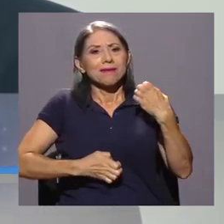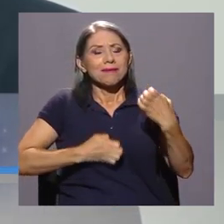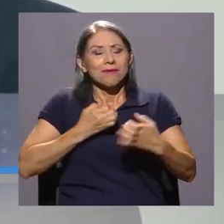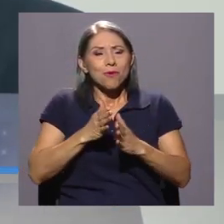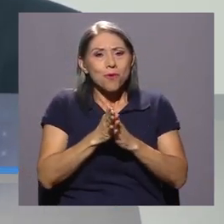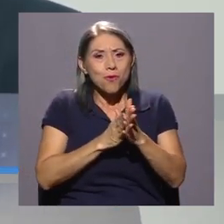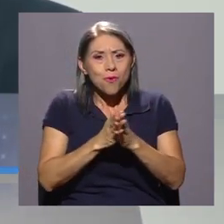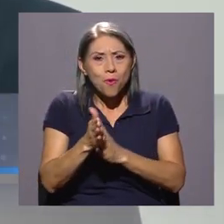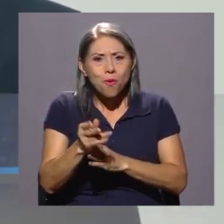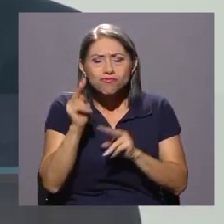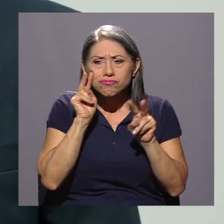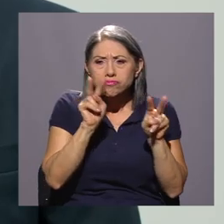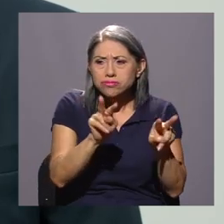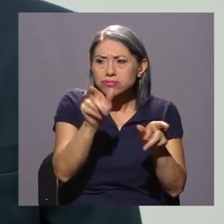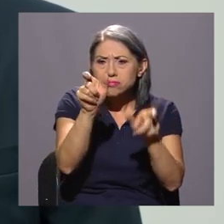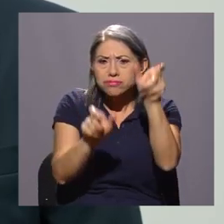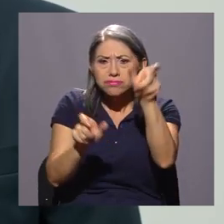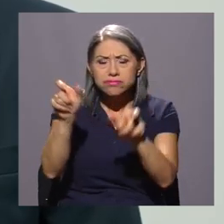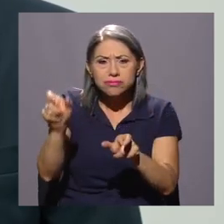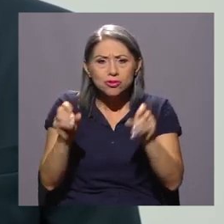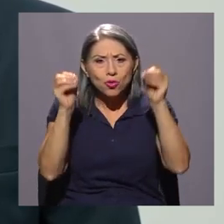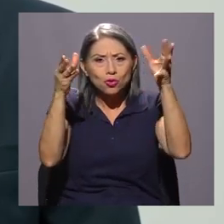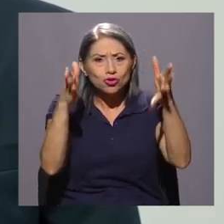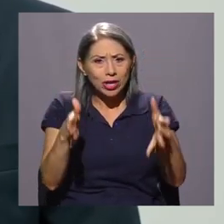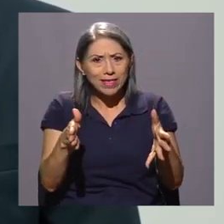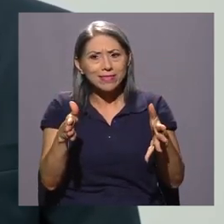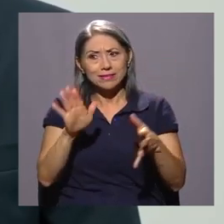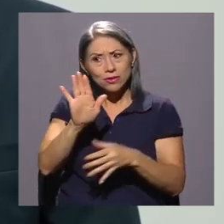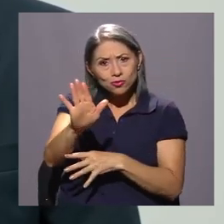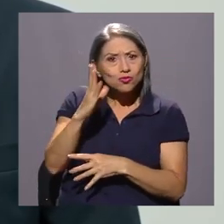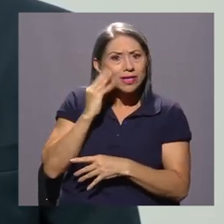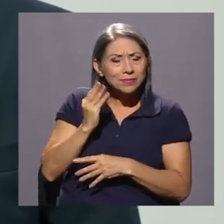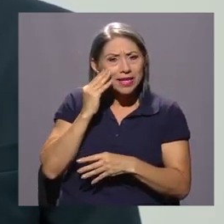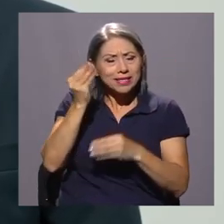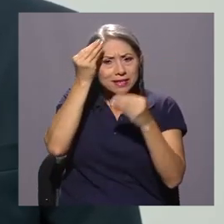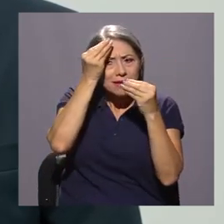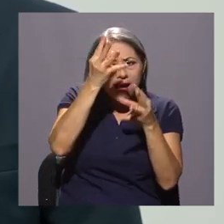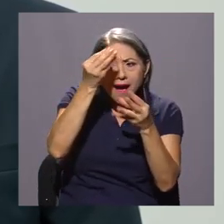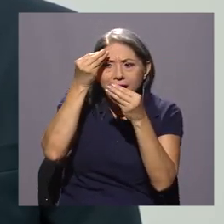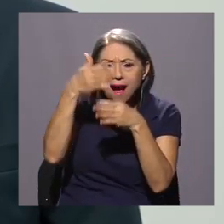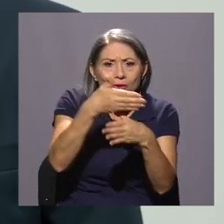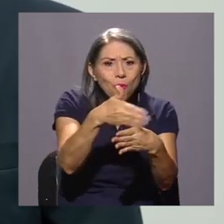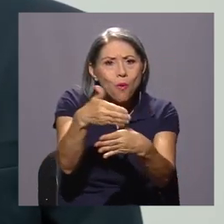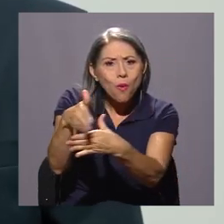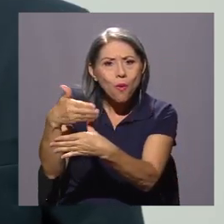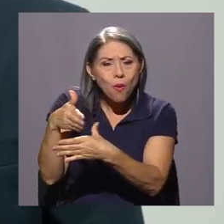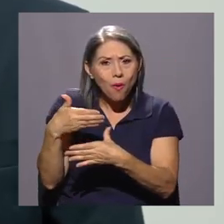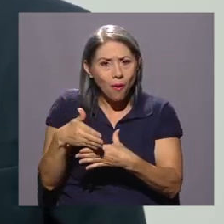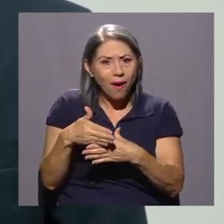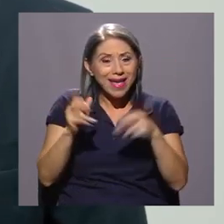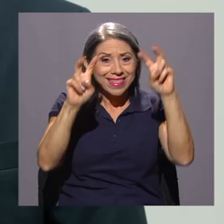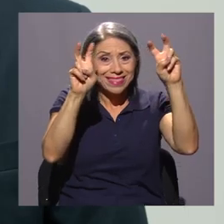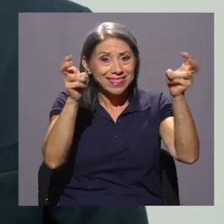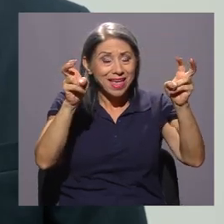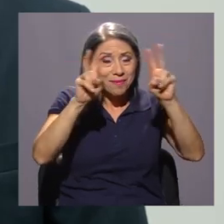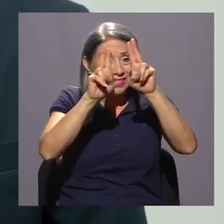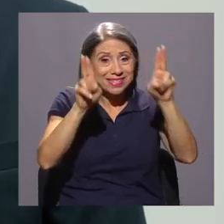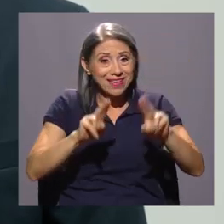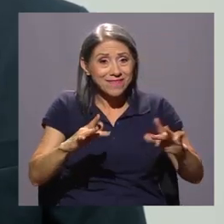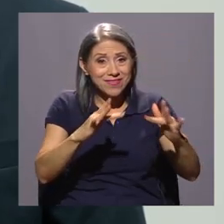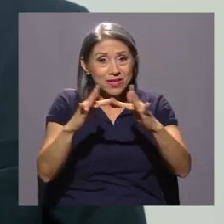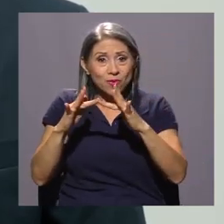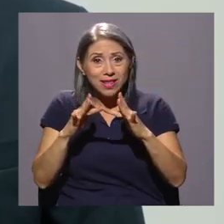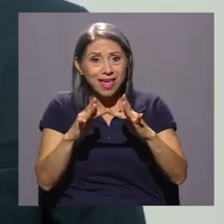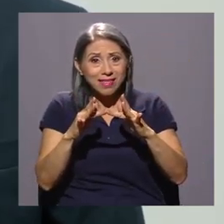que hayan personas docentes compartiendo sus experiencias compartiendo digamos este temas de virtualidad